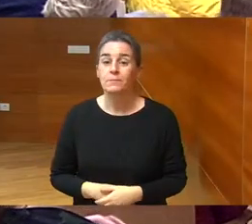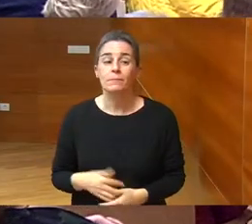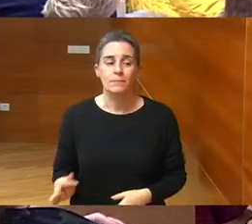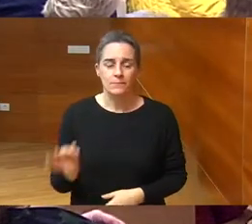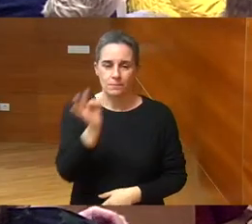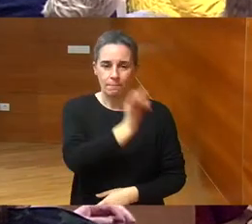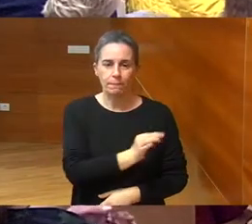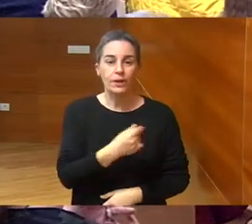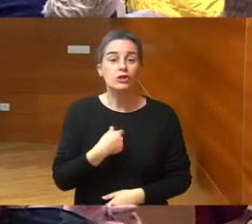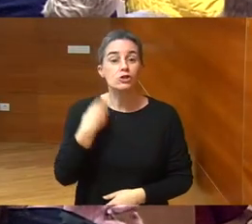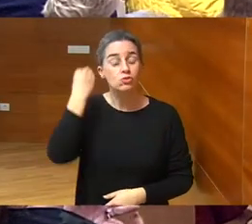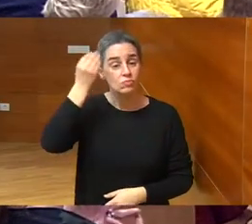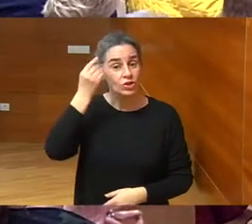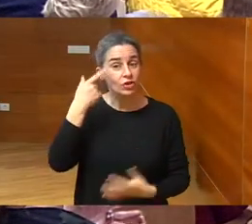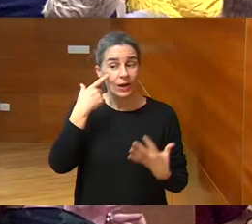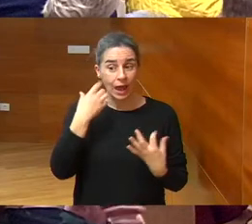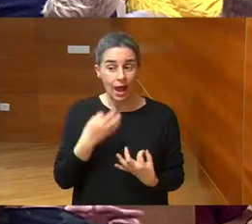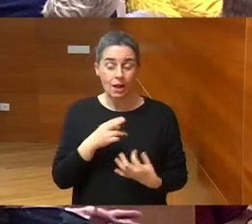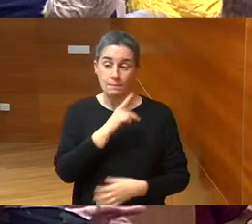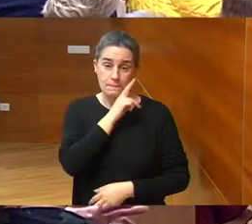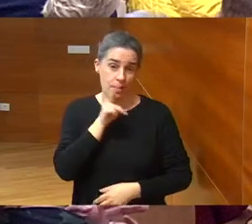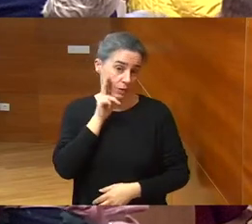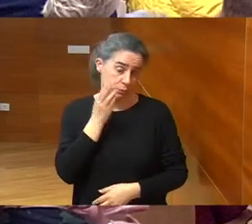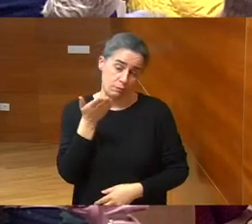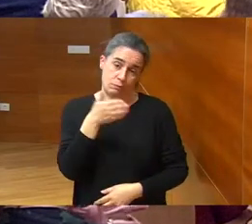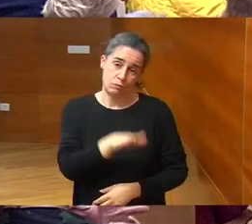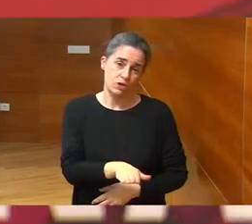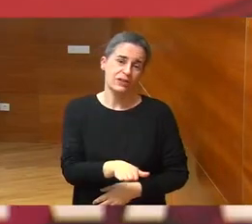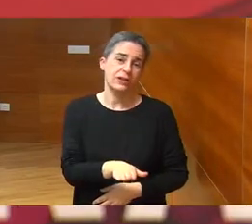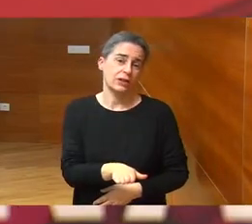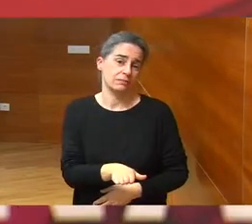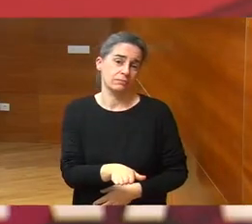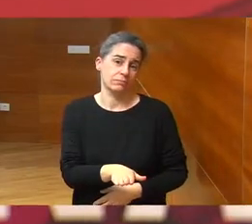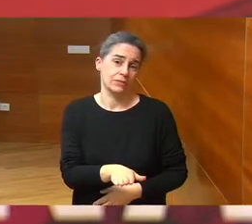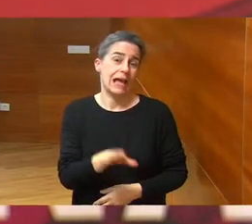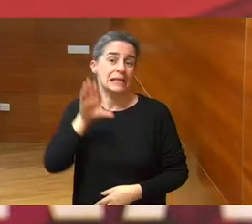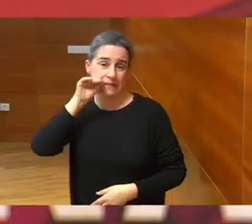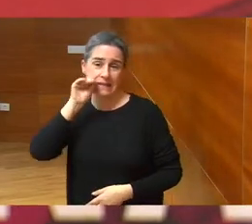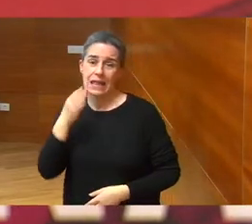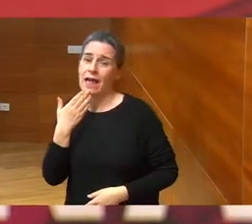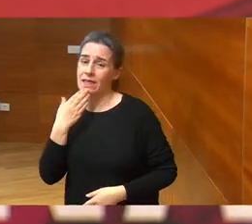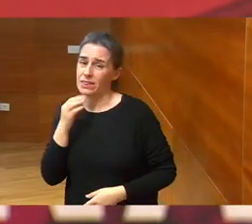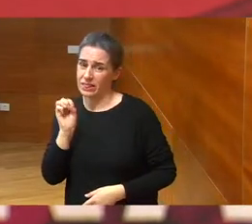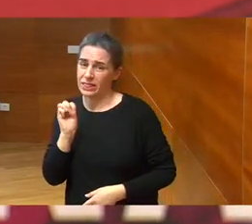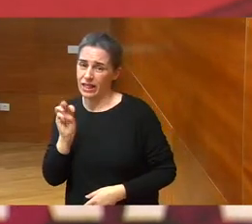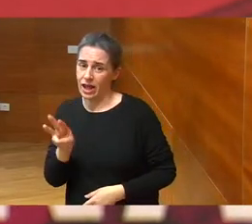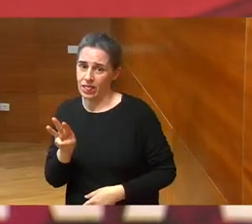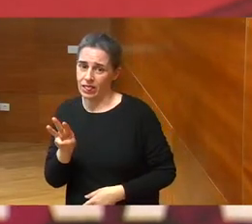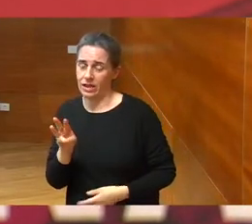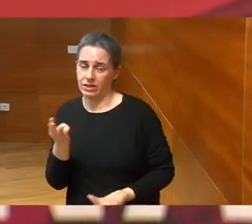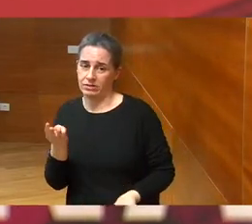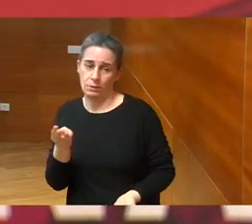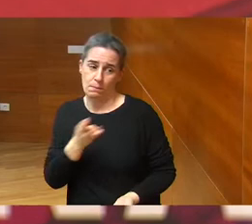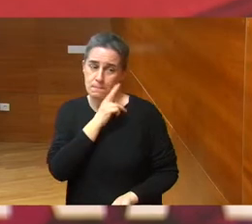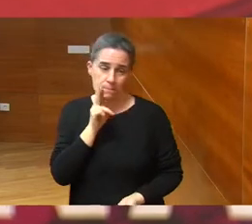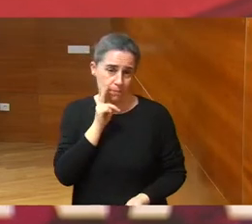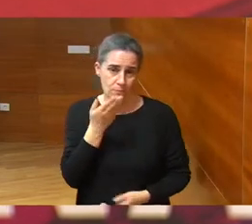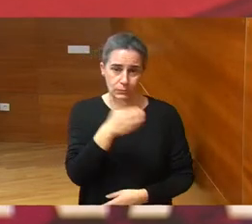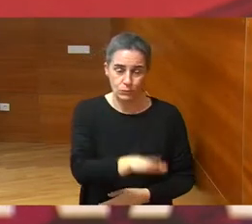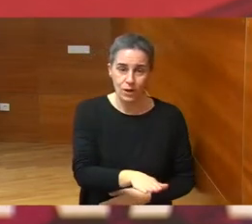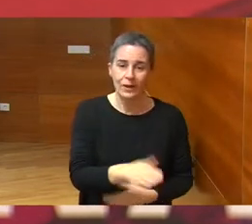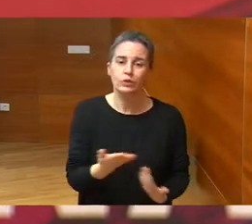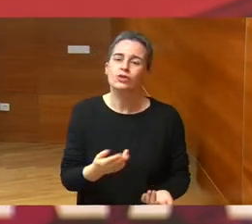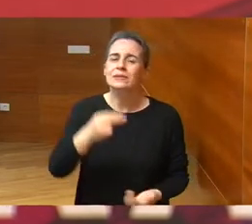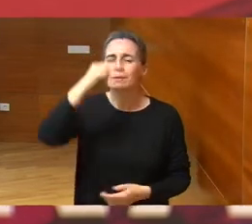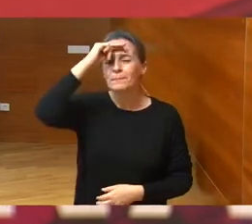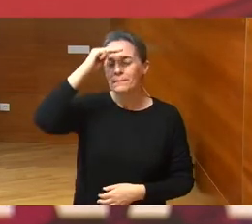morreu la tiña teresia nos candorreana y de chichana pensó que opay